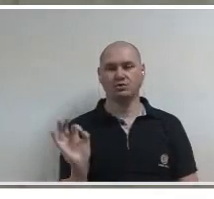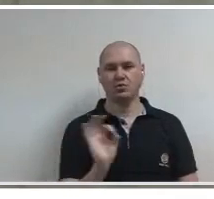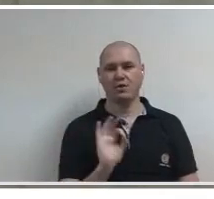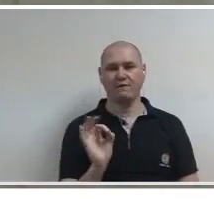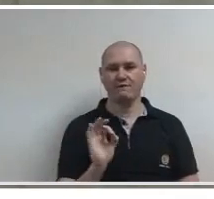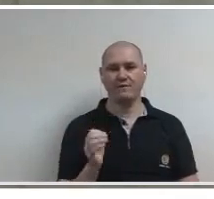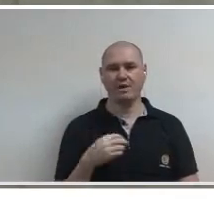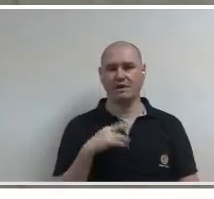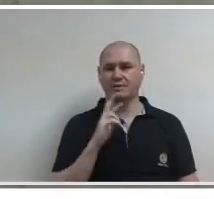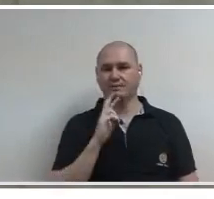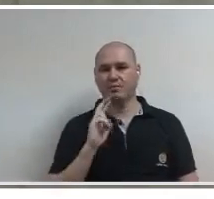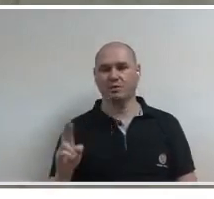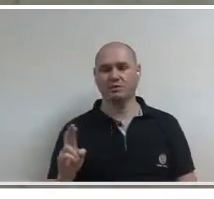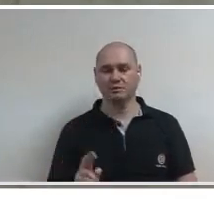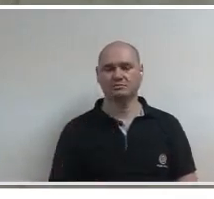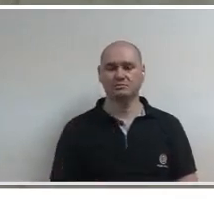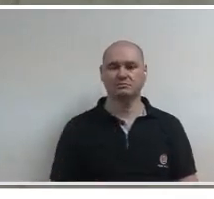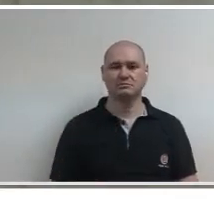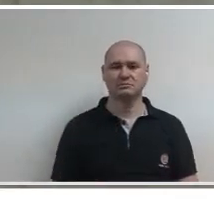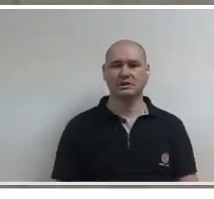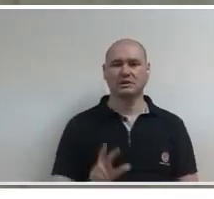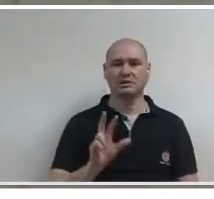opuita 112 documentos de Mapuitacuri.